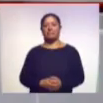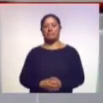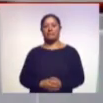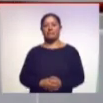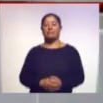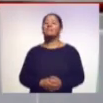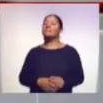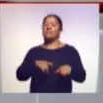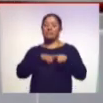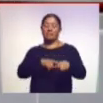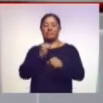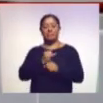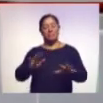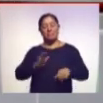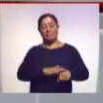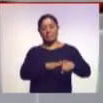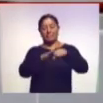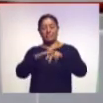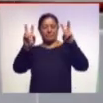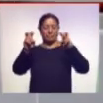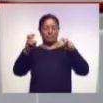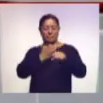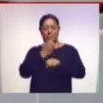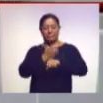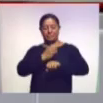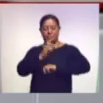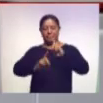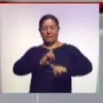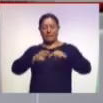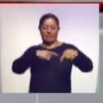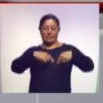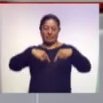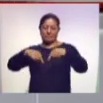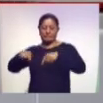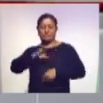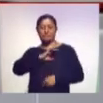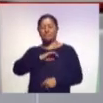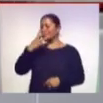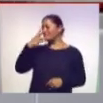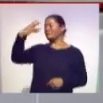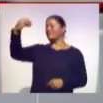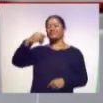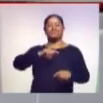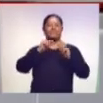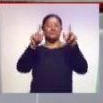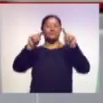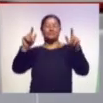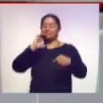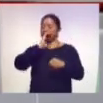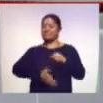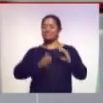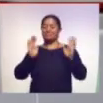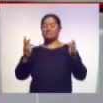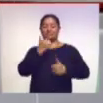Vamos a continuar con más información, sobre todo de temas estatales, deportivos y de fútbol, porque nuestros queridos Lobos de Tlaxcala van a cerrar con un